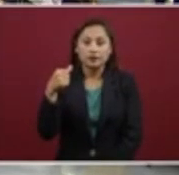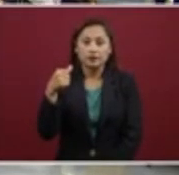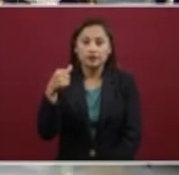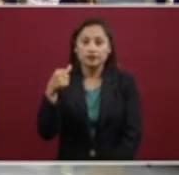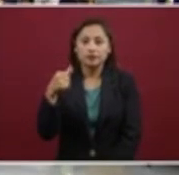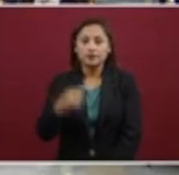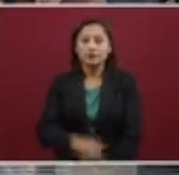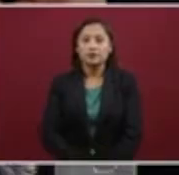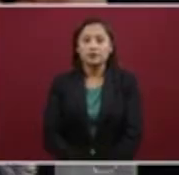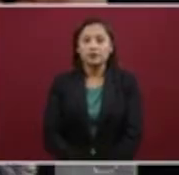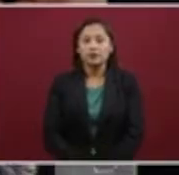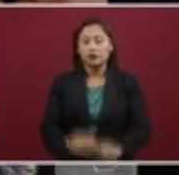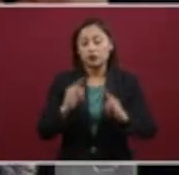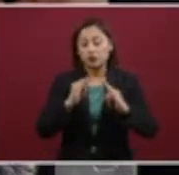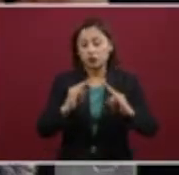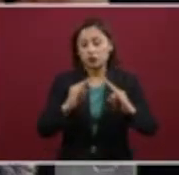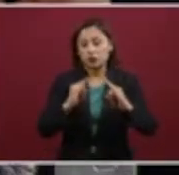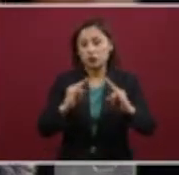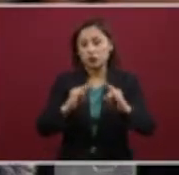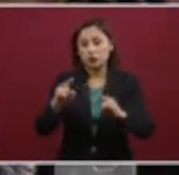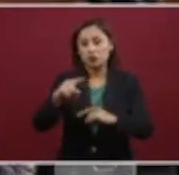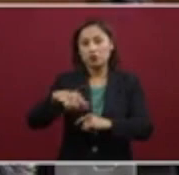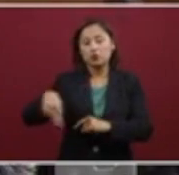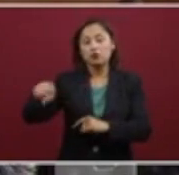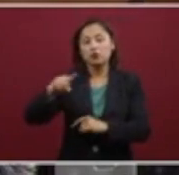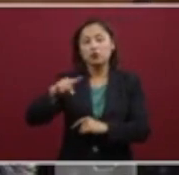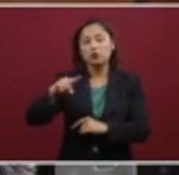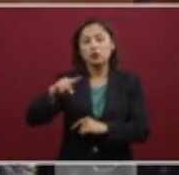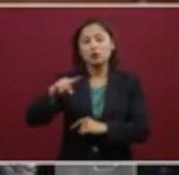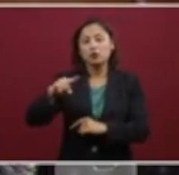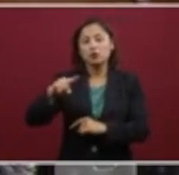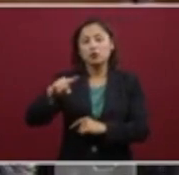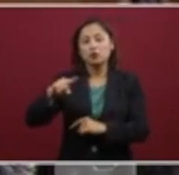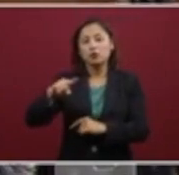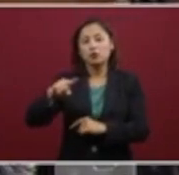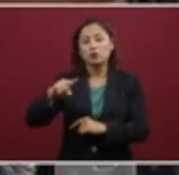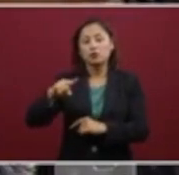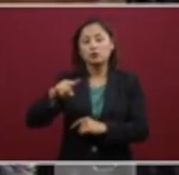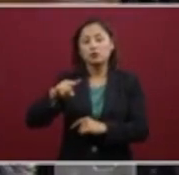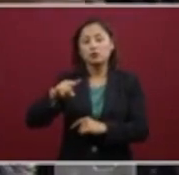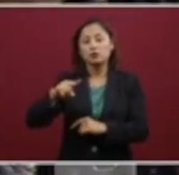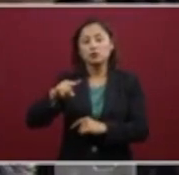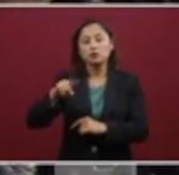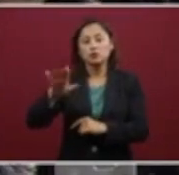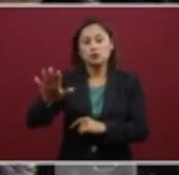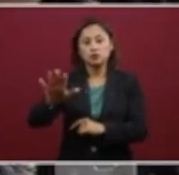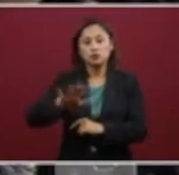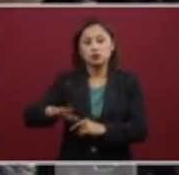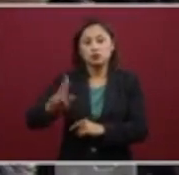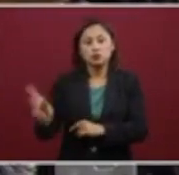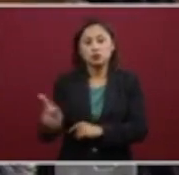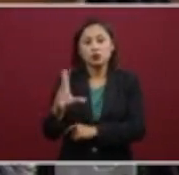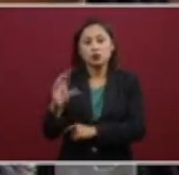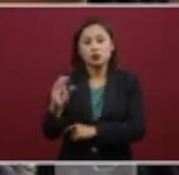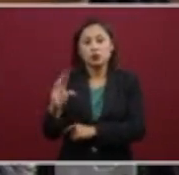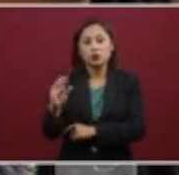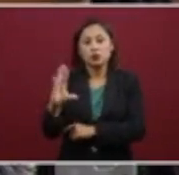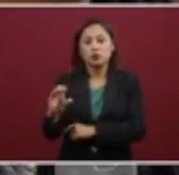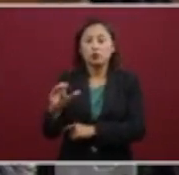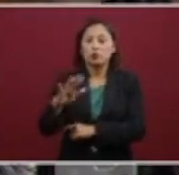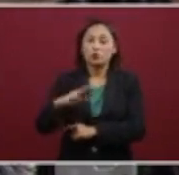el campamento, la base de operaciones mixtas que estaba destacamentada en el poblado de Cocó, en el municipio de